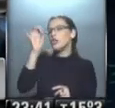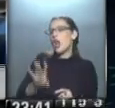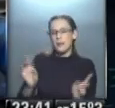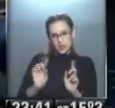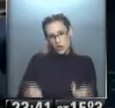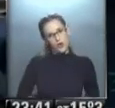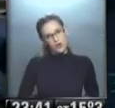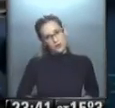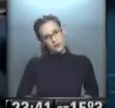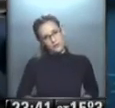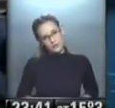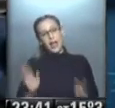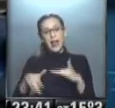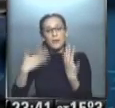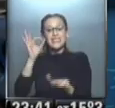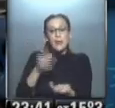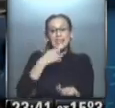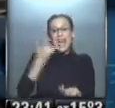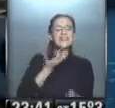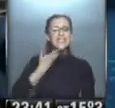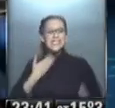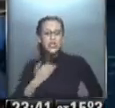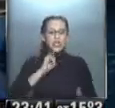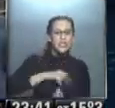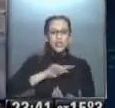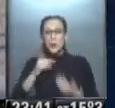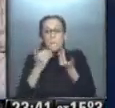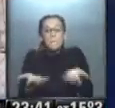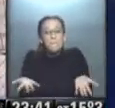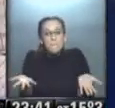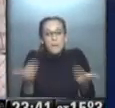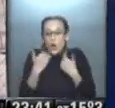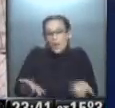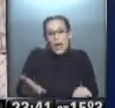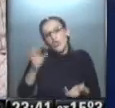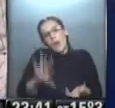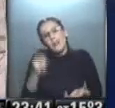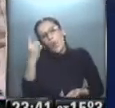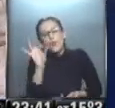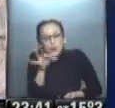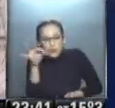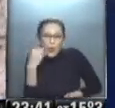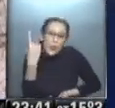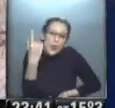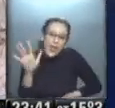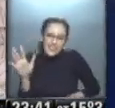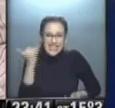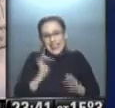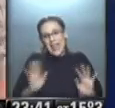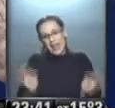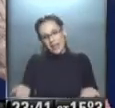cierto? De ahí a saber si tiene una adicción o no, vayan a saber. Está fumando un porro, qué sé yo. A esta